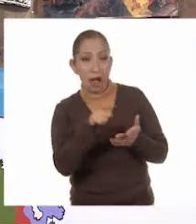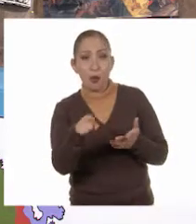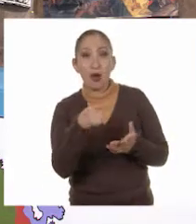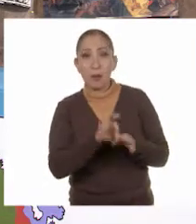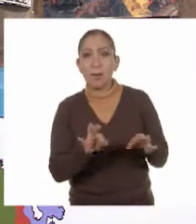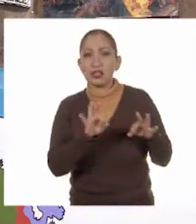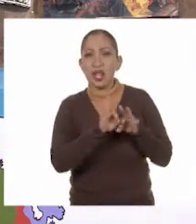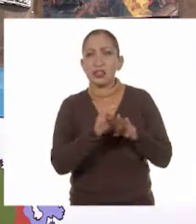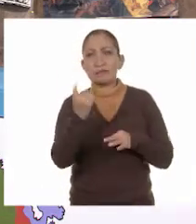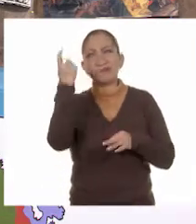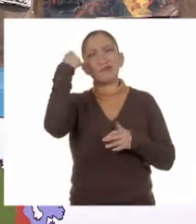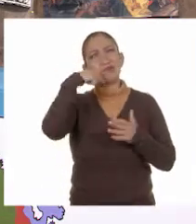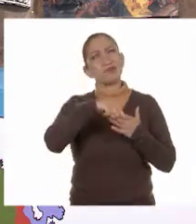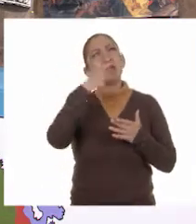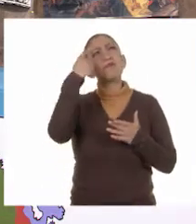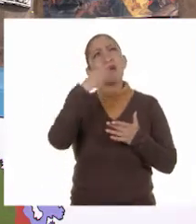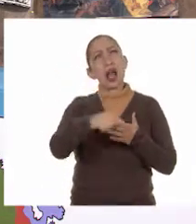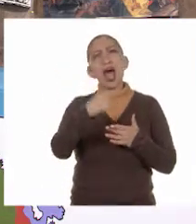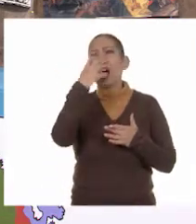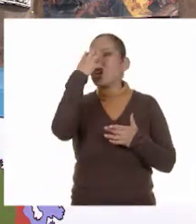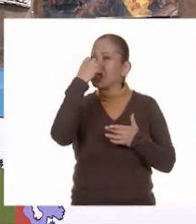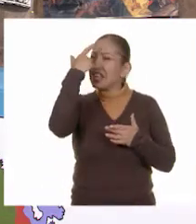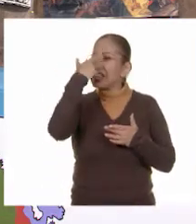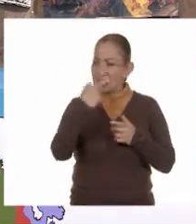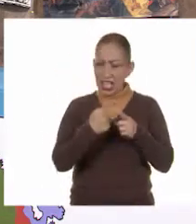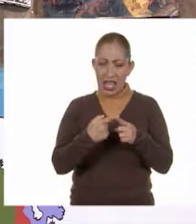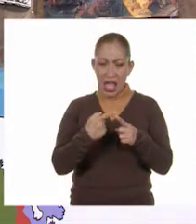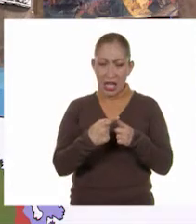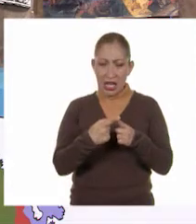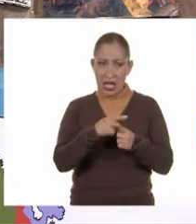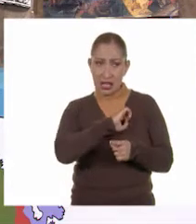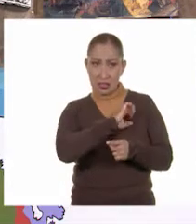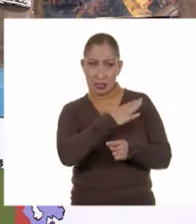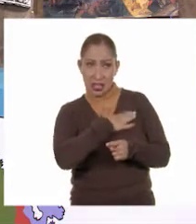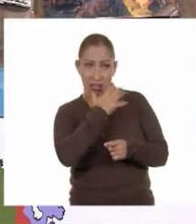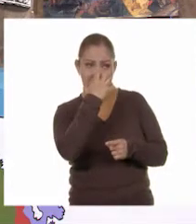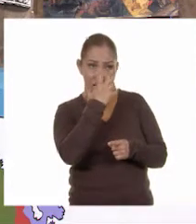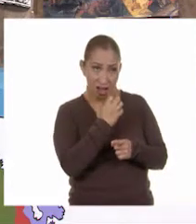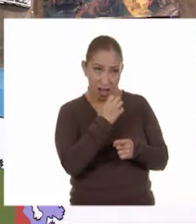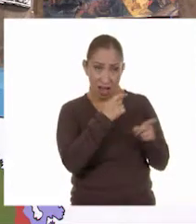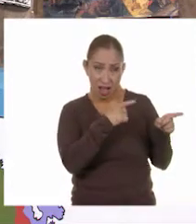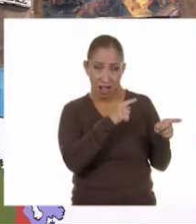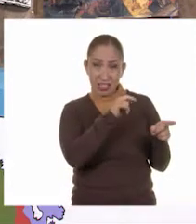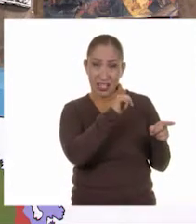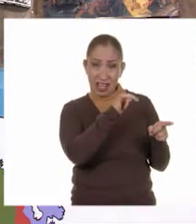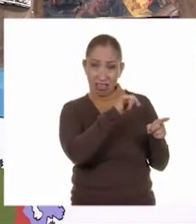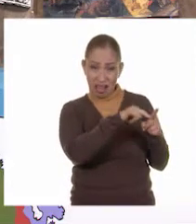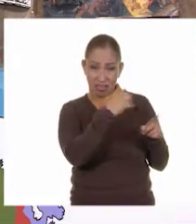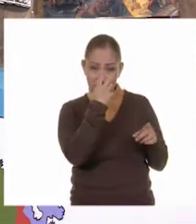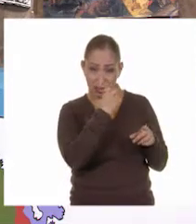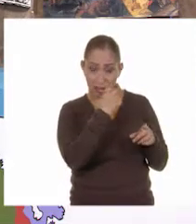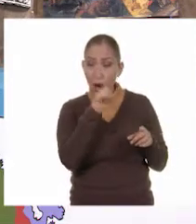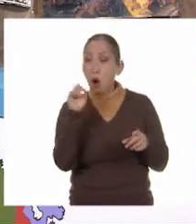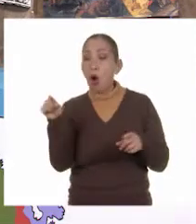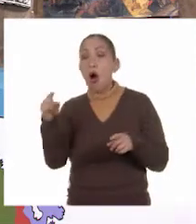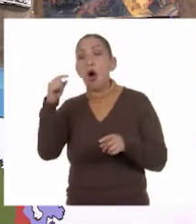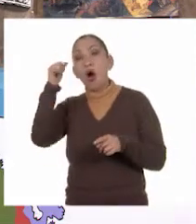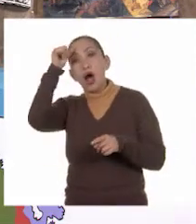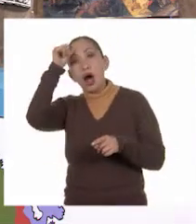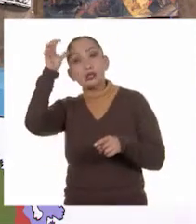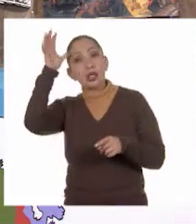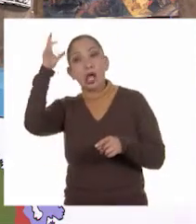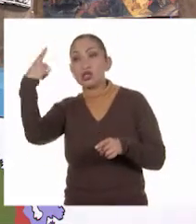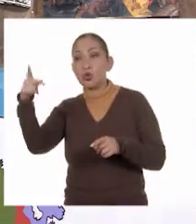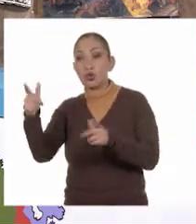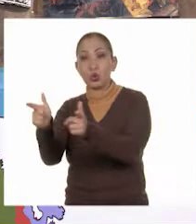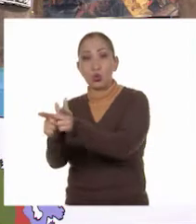esencial preguntarse, ¿para quién es la noche triste? Para españoles y tlaxcaltecas muy posiblemente, pero para los mexicas y sus